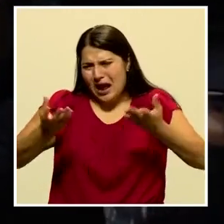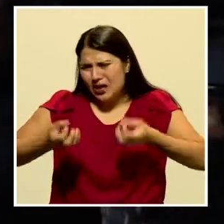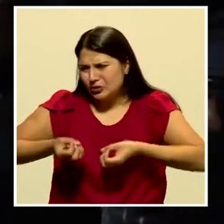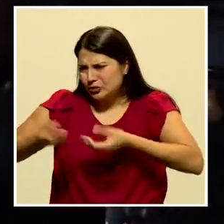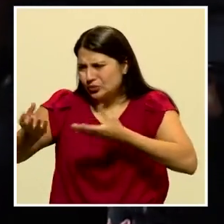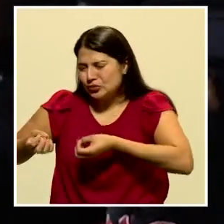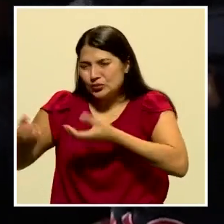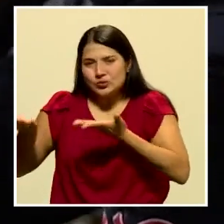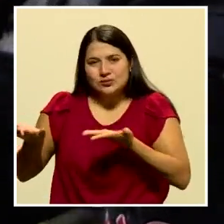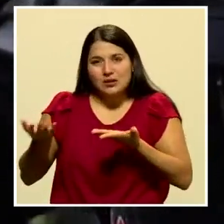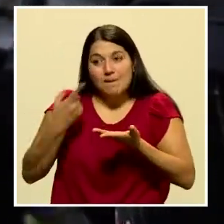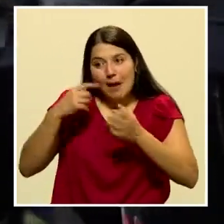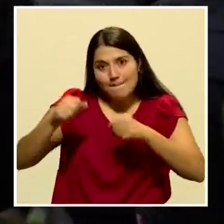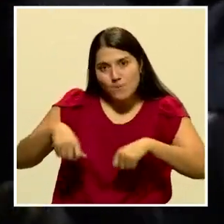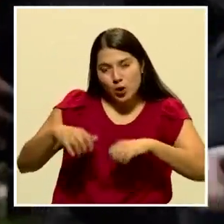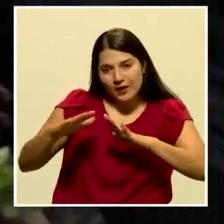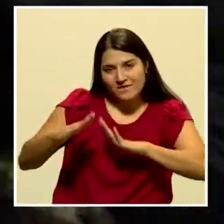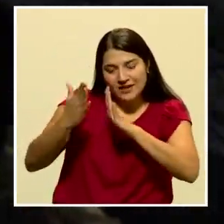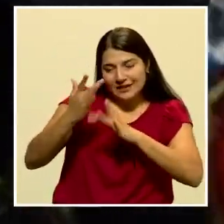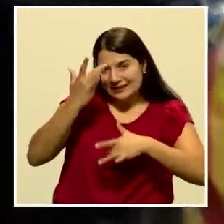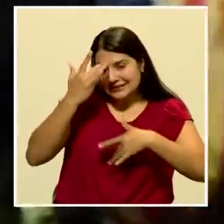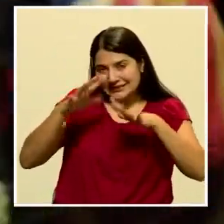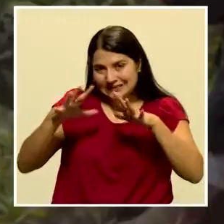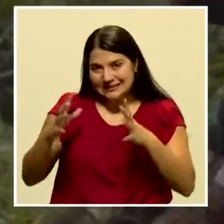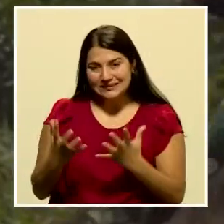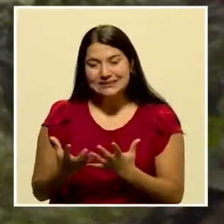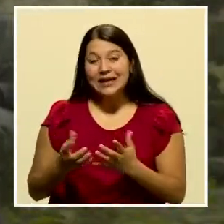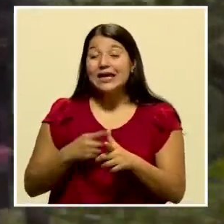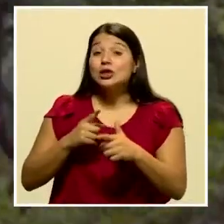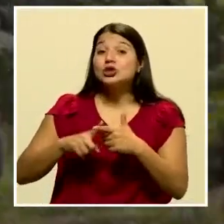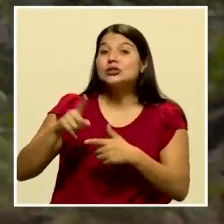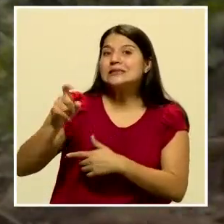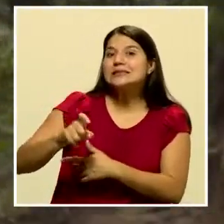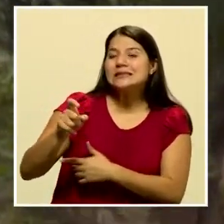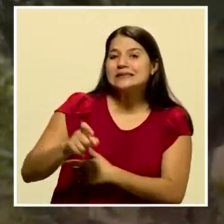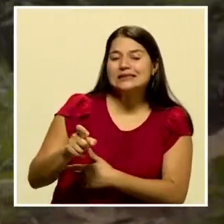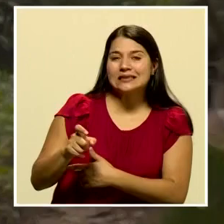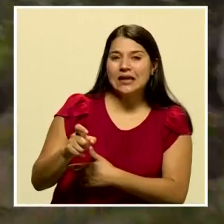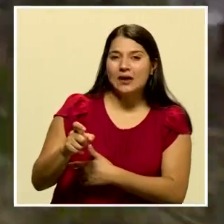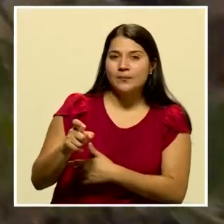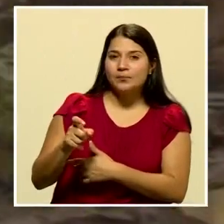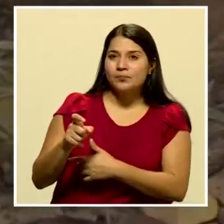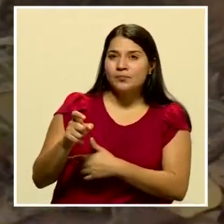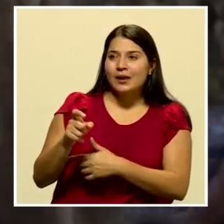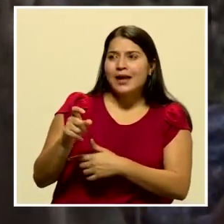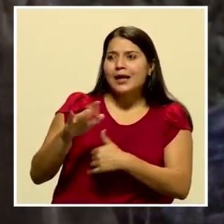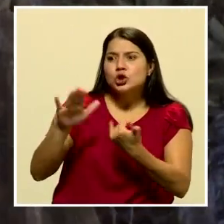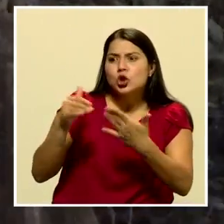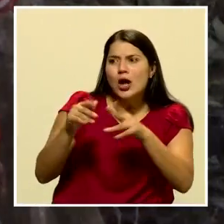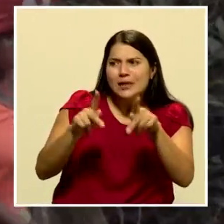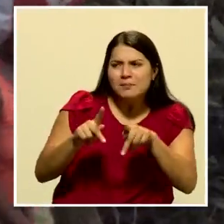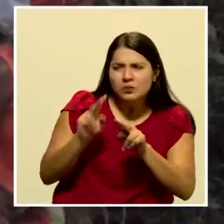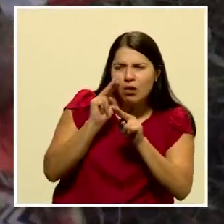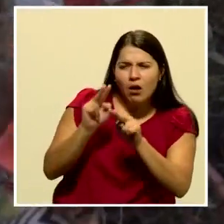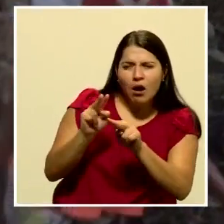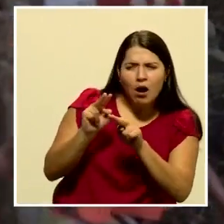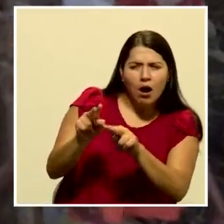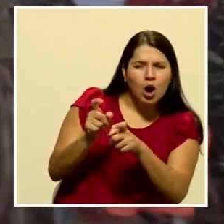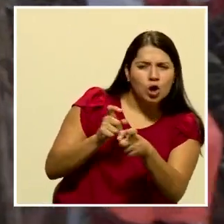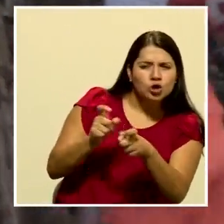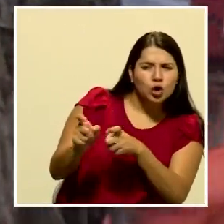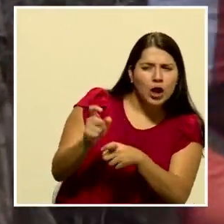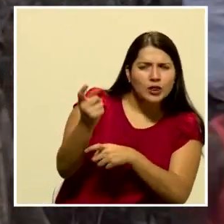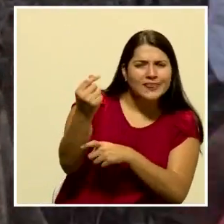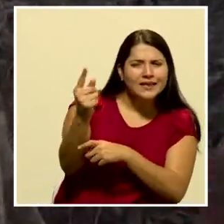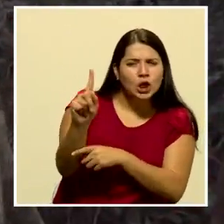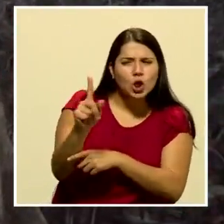y necesitamos todos los ciudadanos mirando que esa plata no se malgaste y que